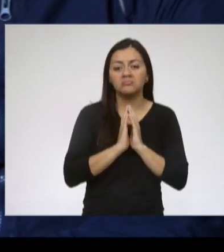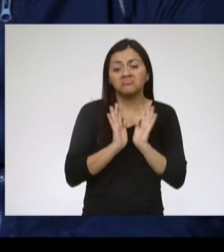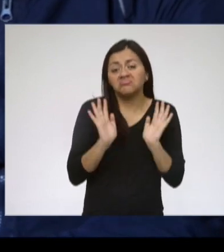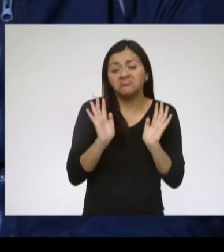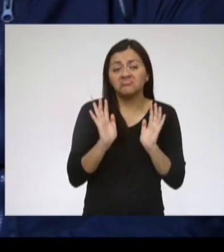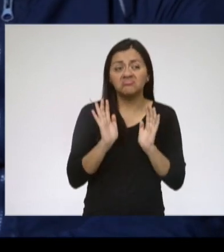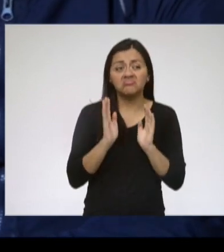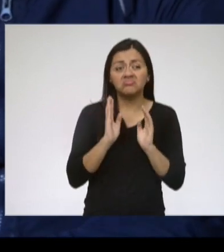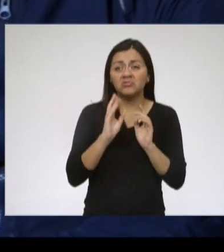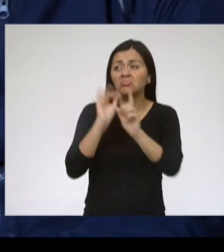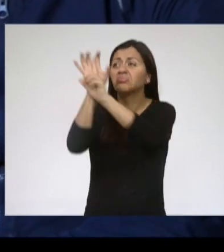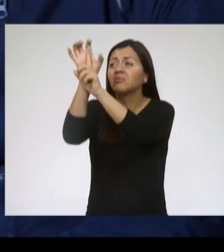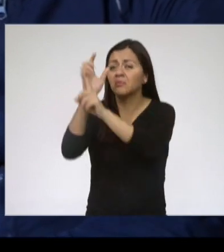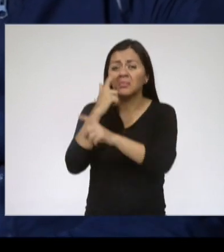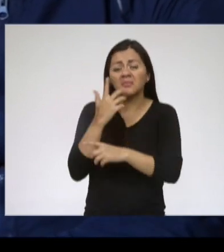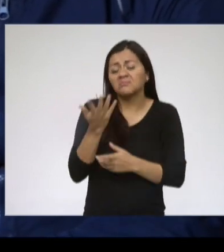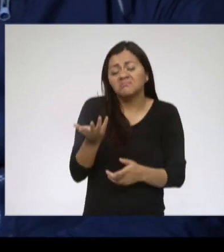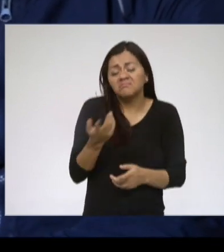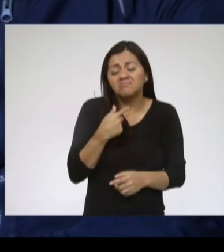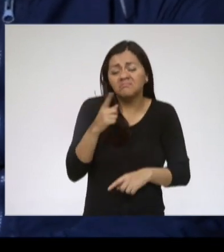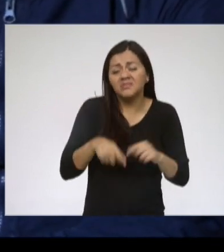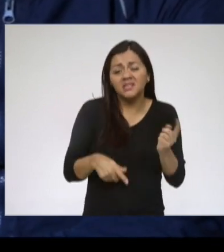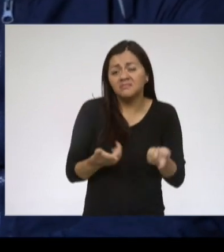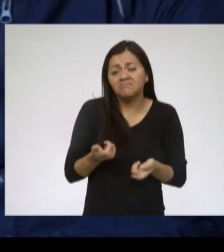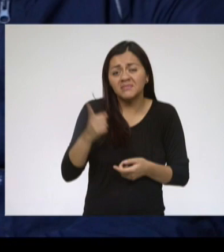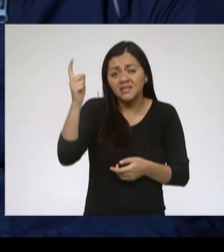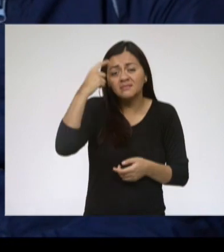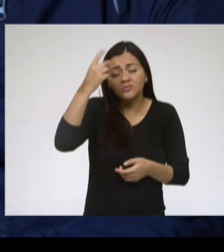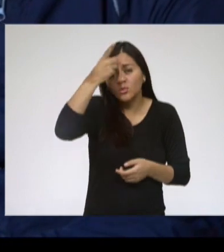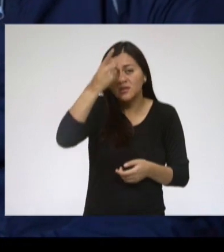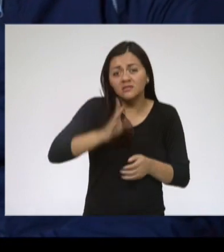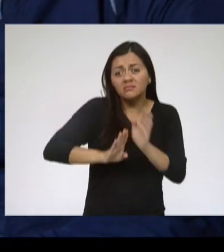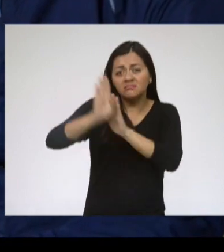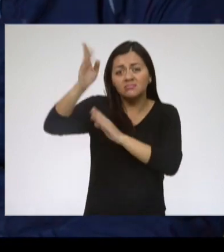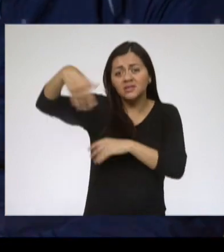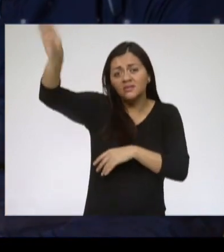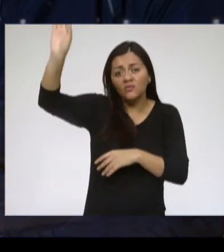tomamos. Los dos.